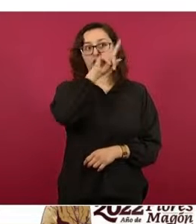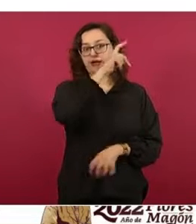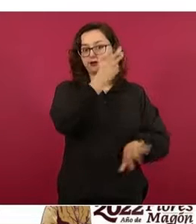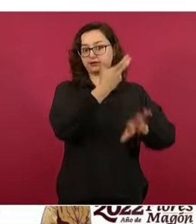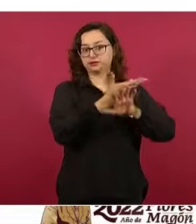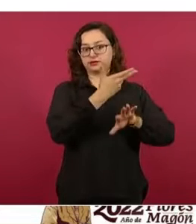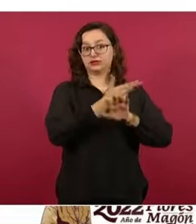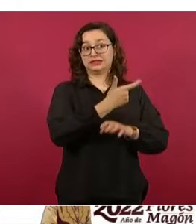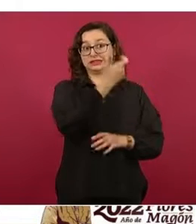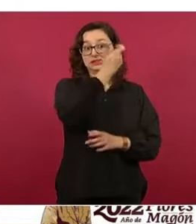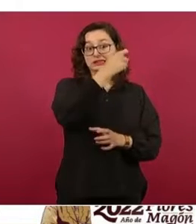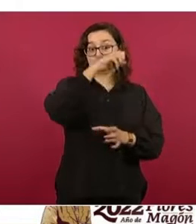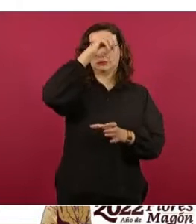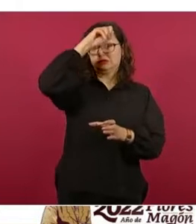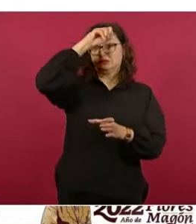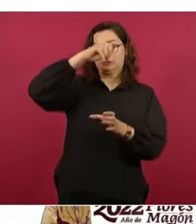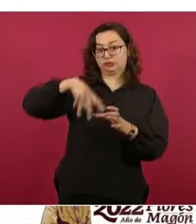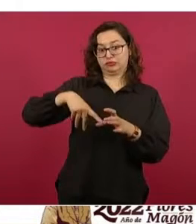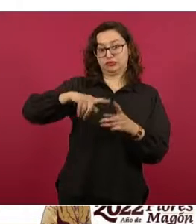7,129 pesos con 50 centavos por esos